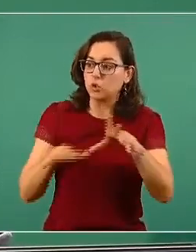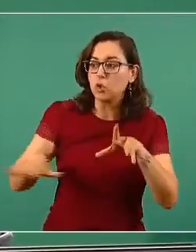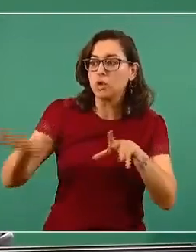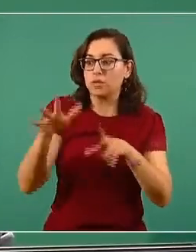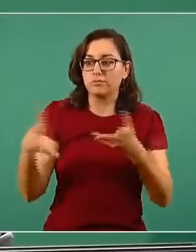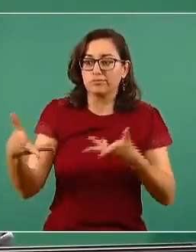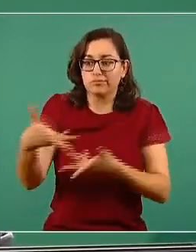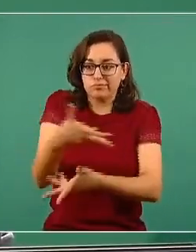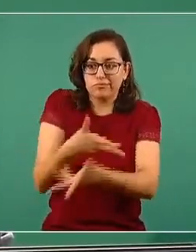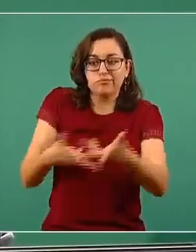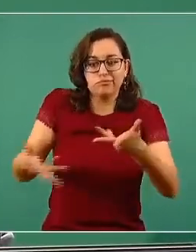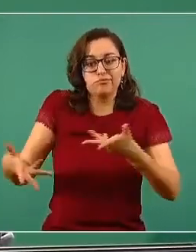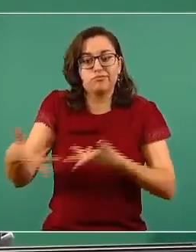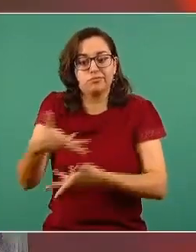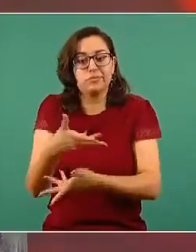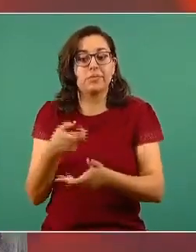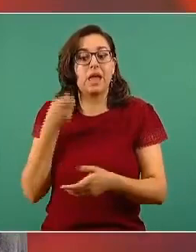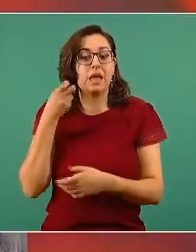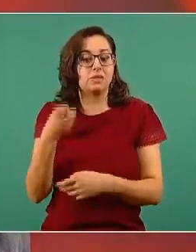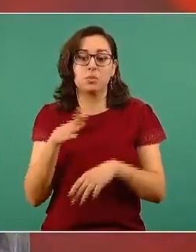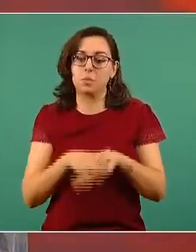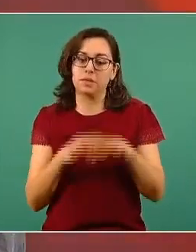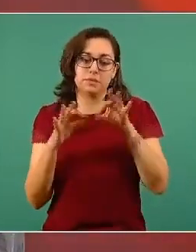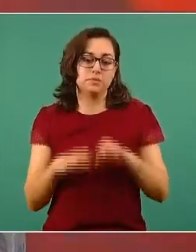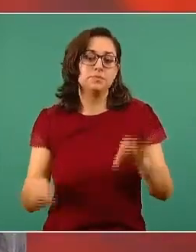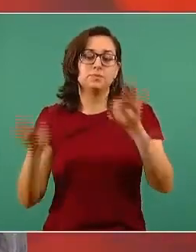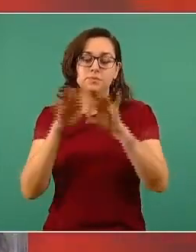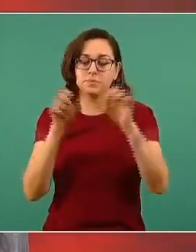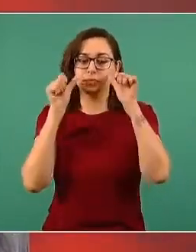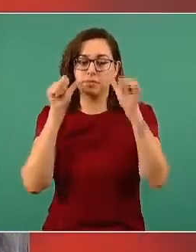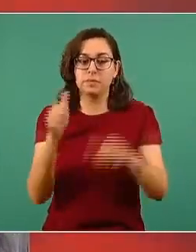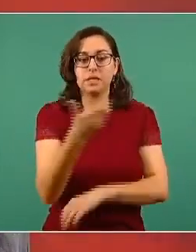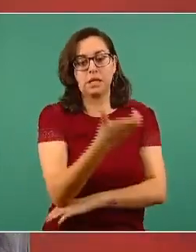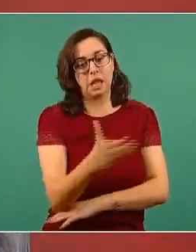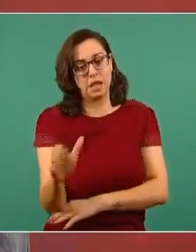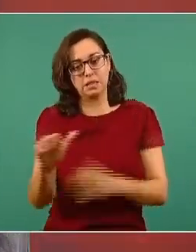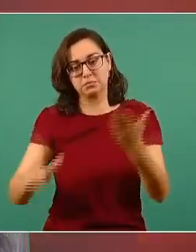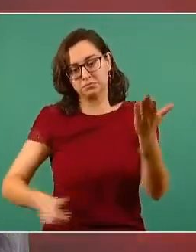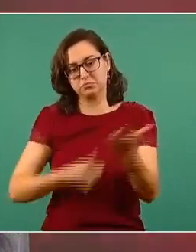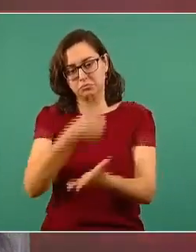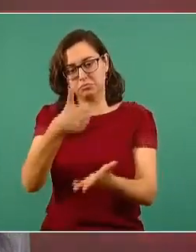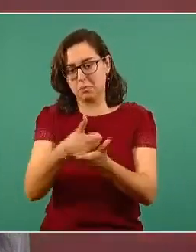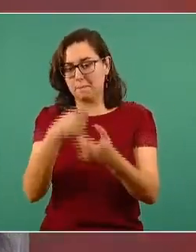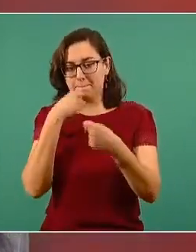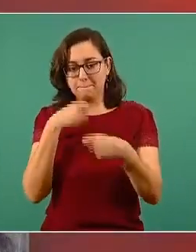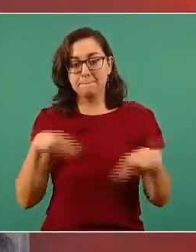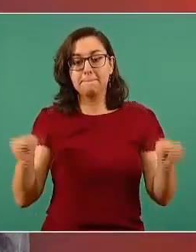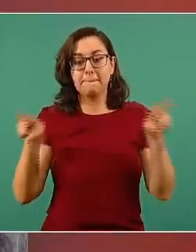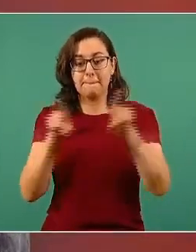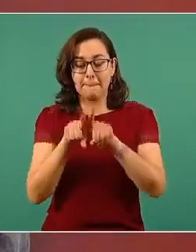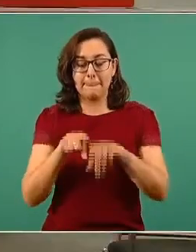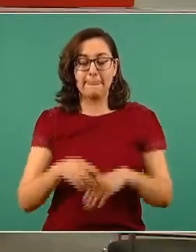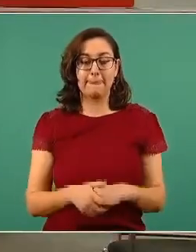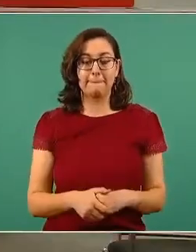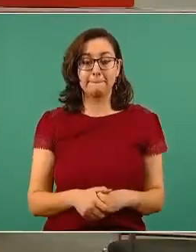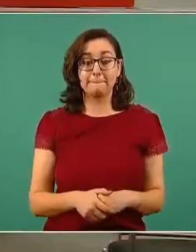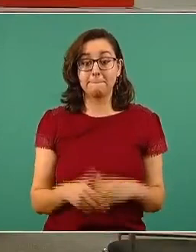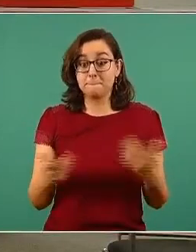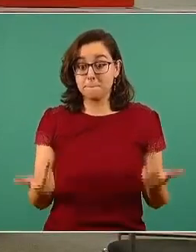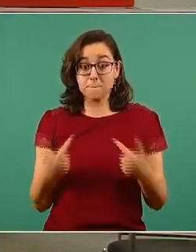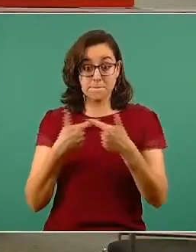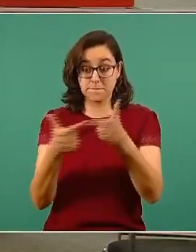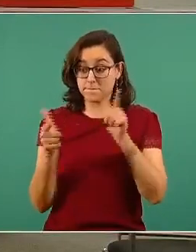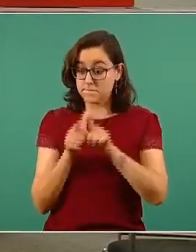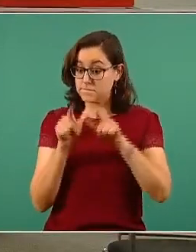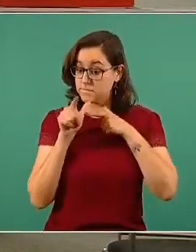de terreno, las de pequeña escala, tanto rurales como urbanas. Este grupo no se ha